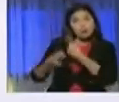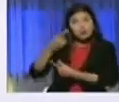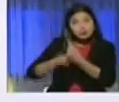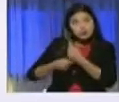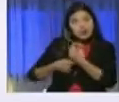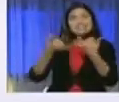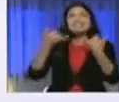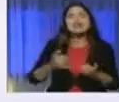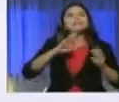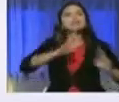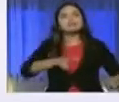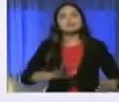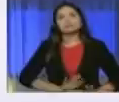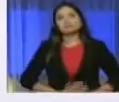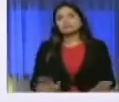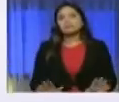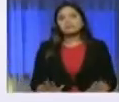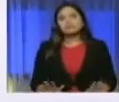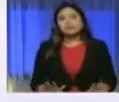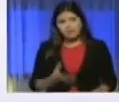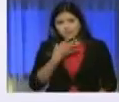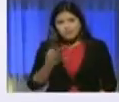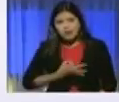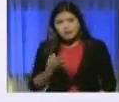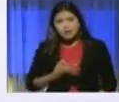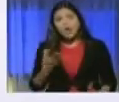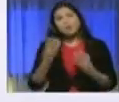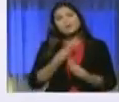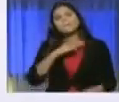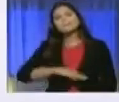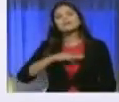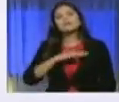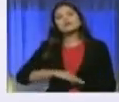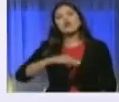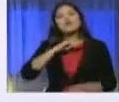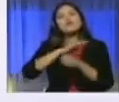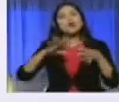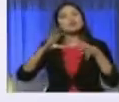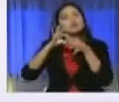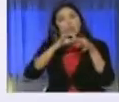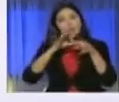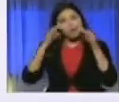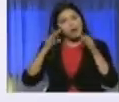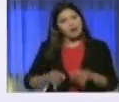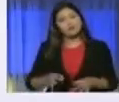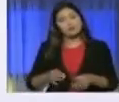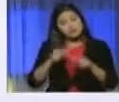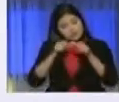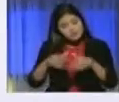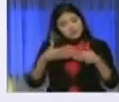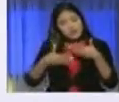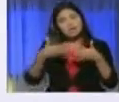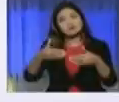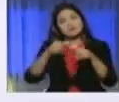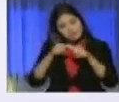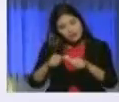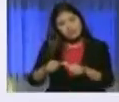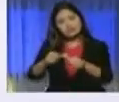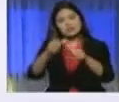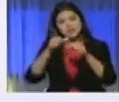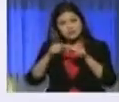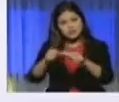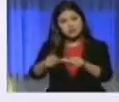Actuar, ¿verdad? Con la gran misión abastecimiento soberano. Y seguir, y seguir, y seguir,